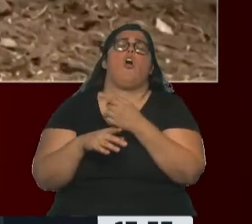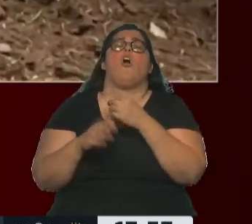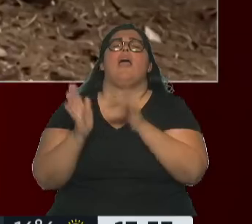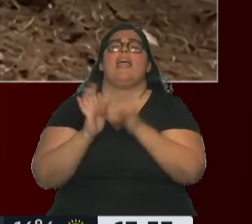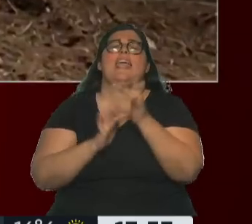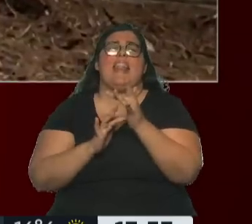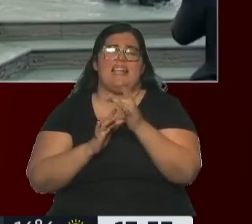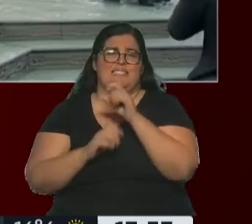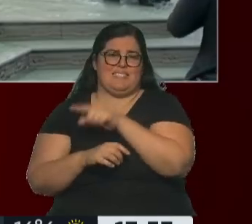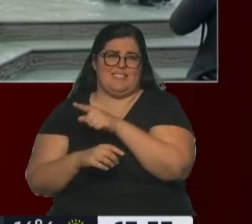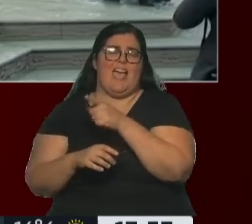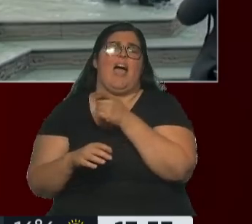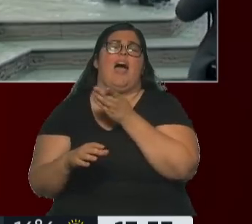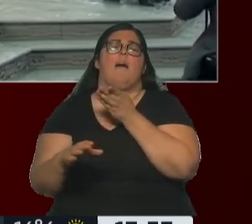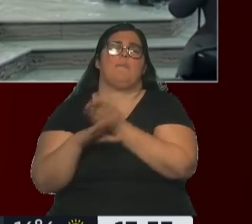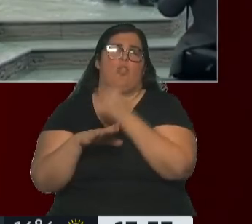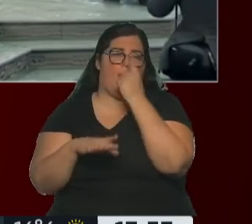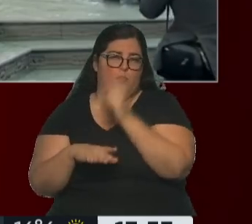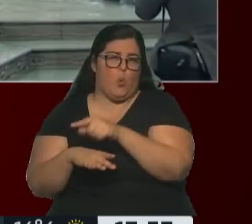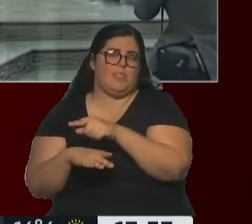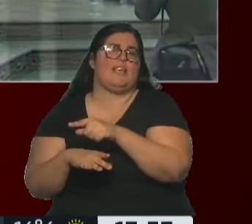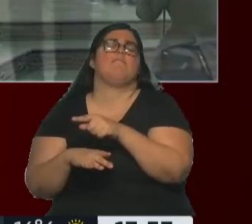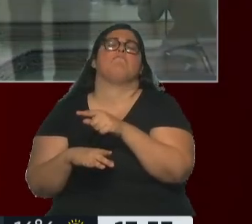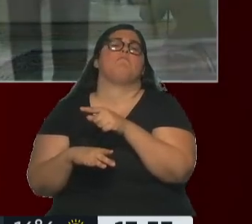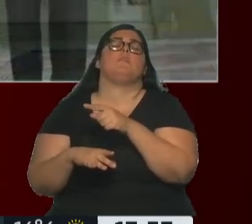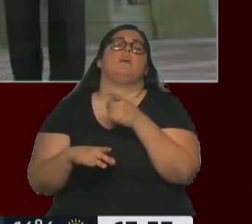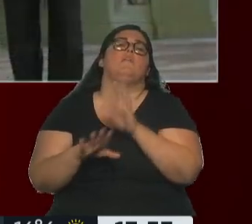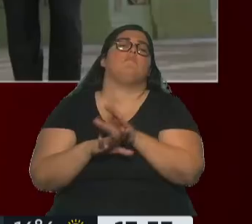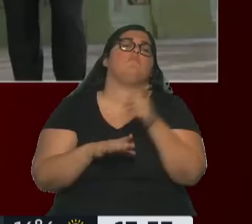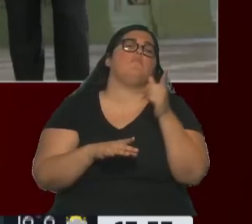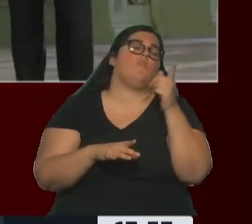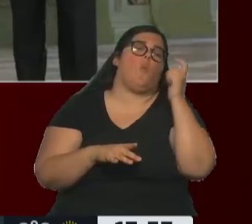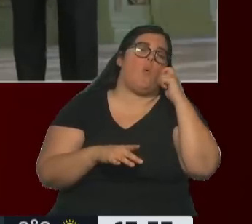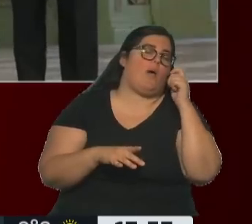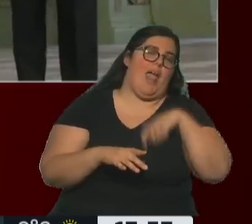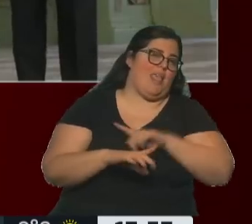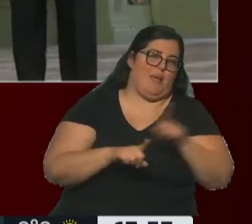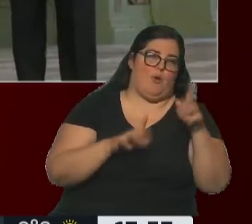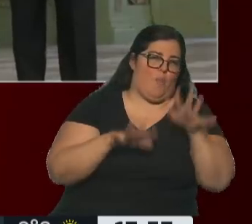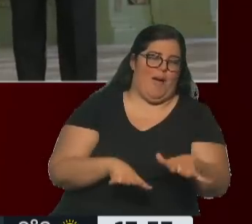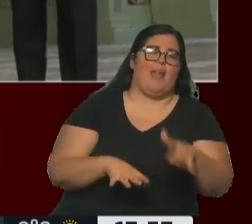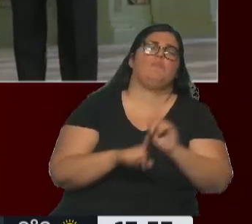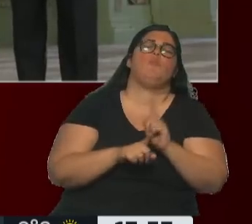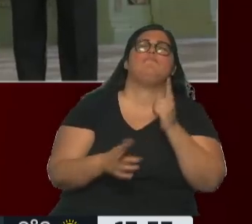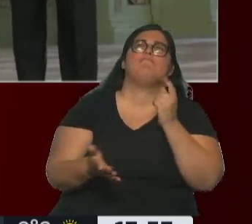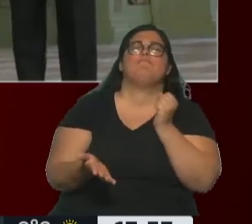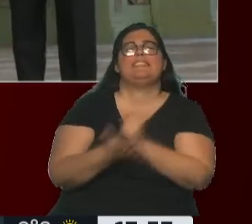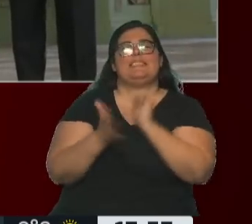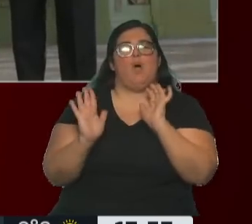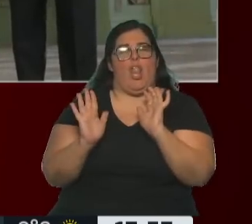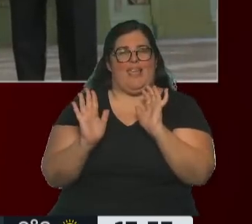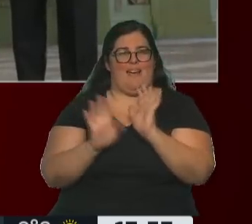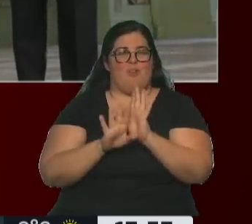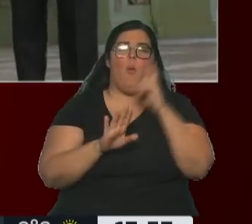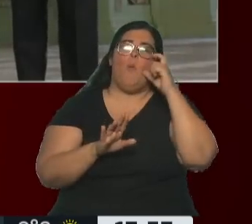a Putin Ucrania tampoco iba a parar era una cuestión más simbólica la verdad increíble ver que tengamos que ver a biden